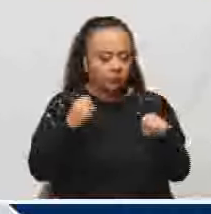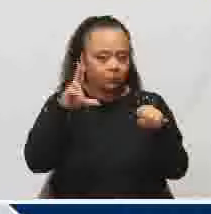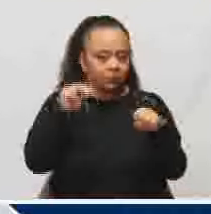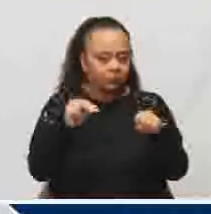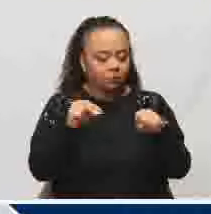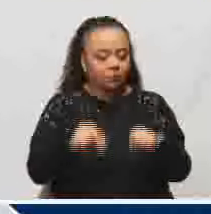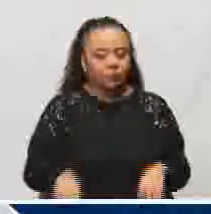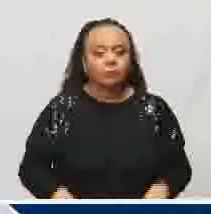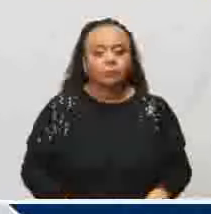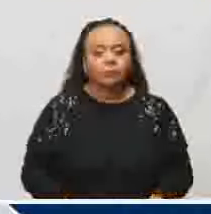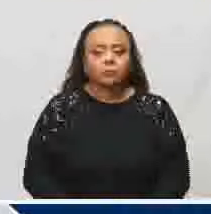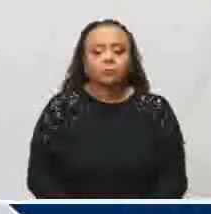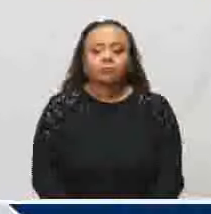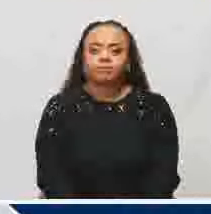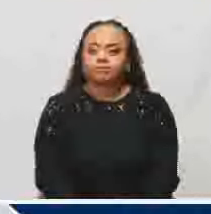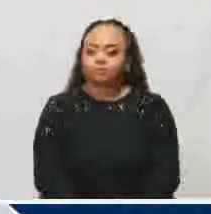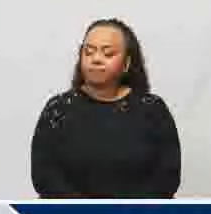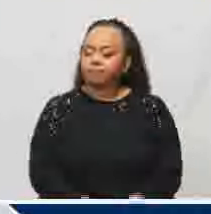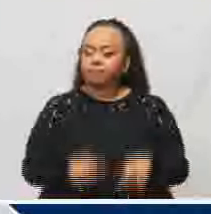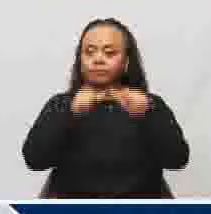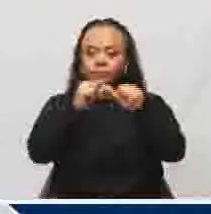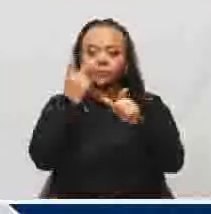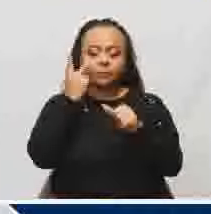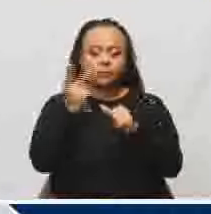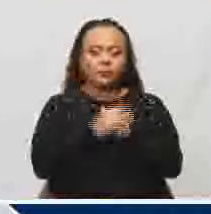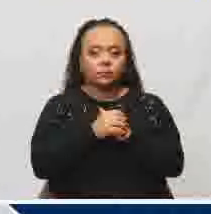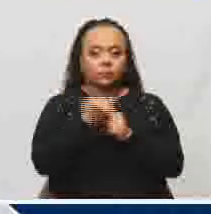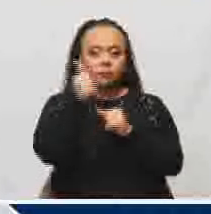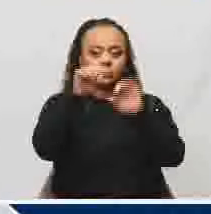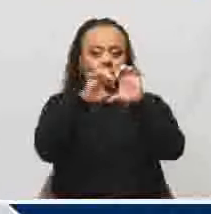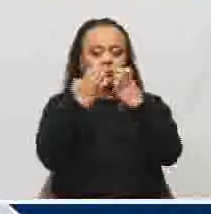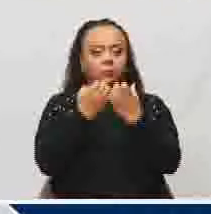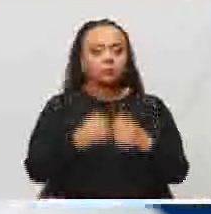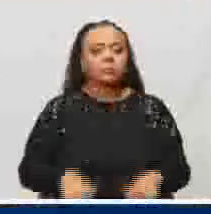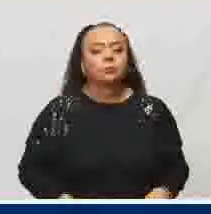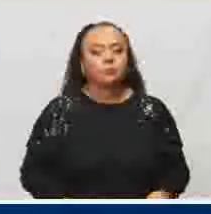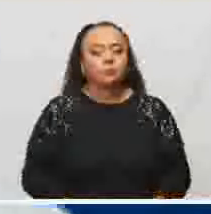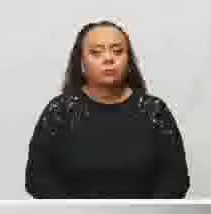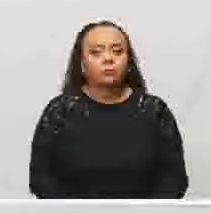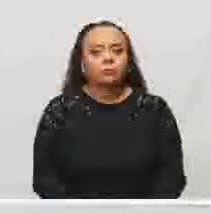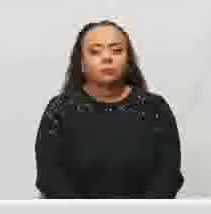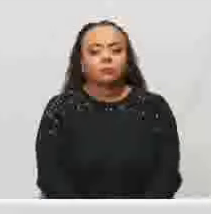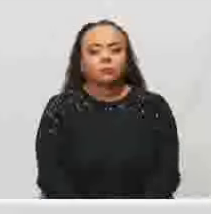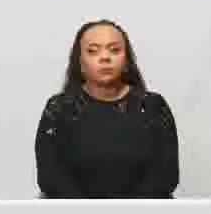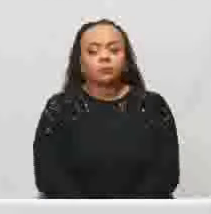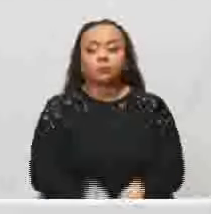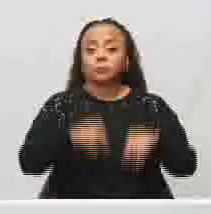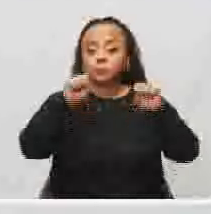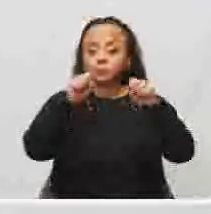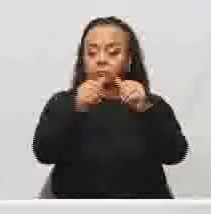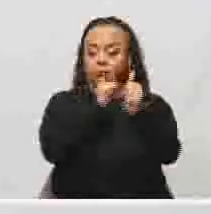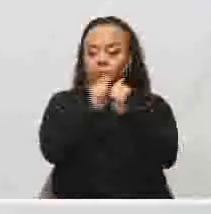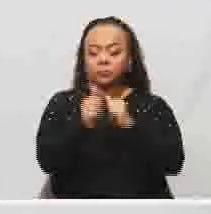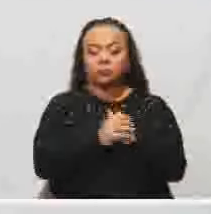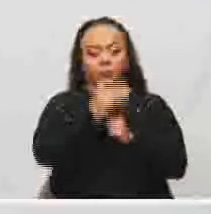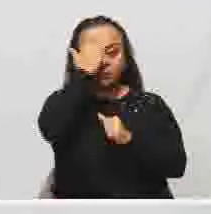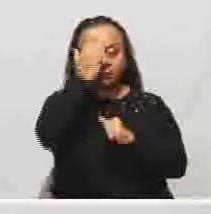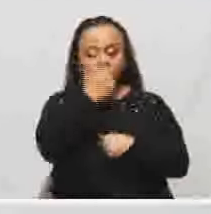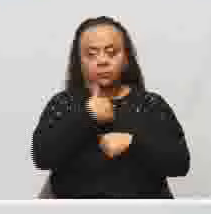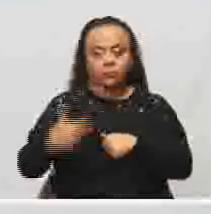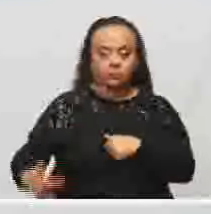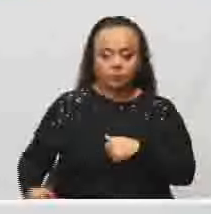tan fuertes seguimos viendo el panorama de los otros equipos los que están con posibilidad clasificación porque